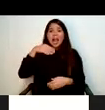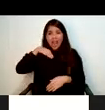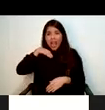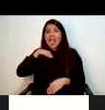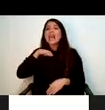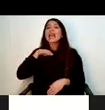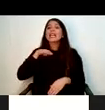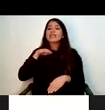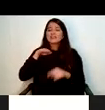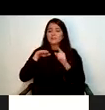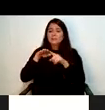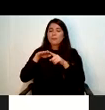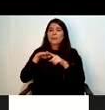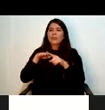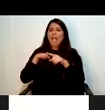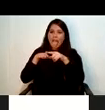todas las